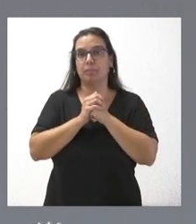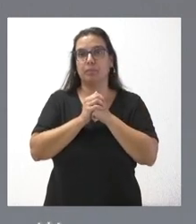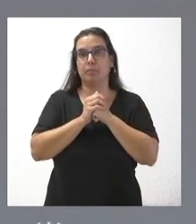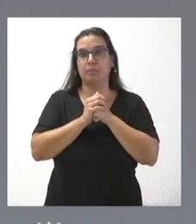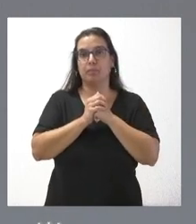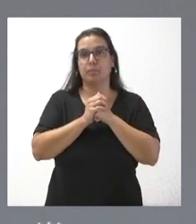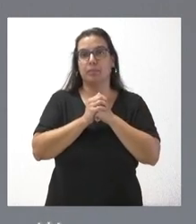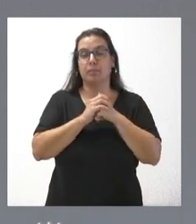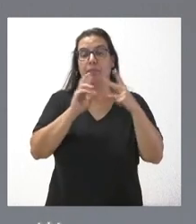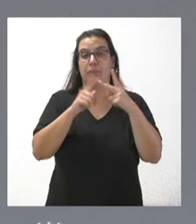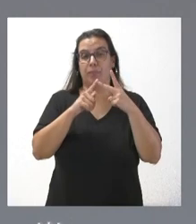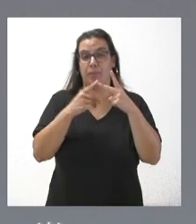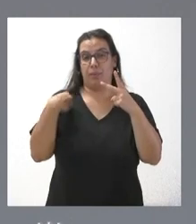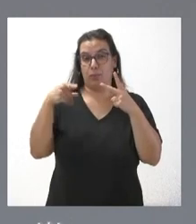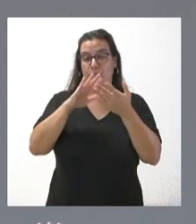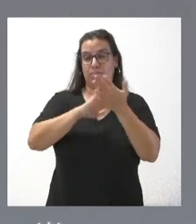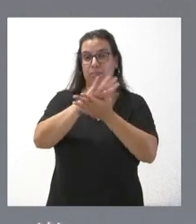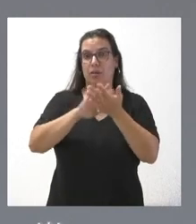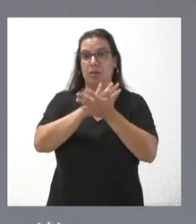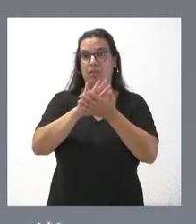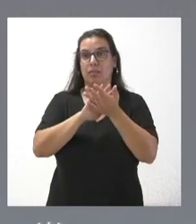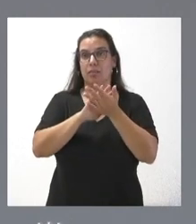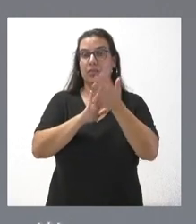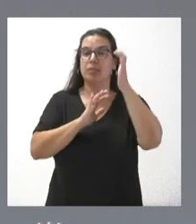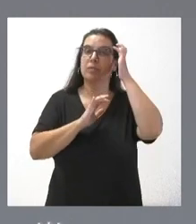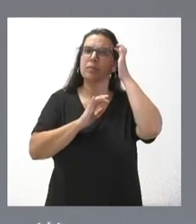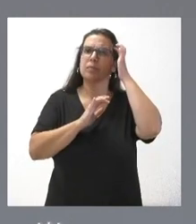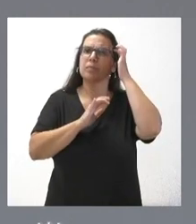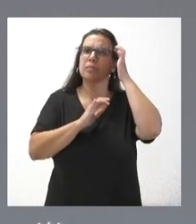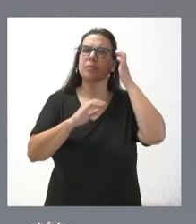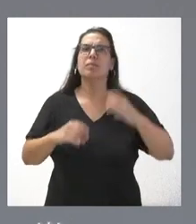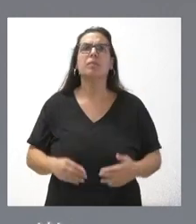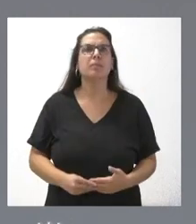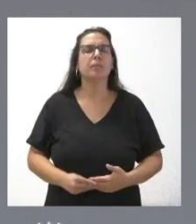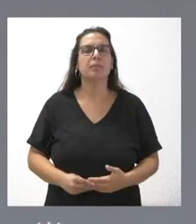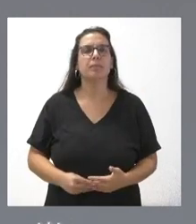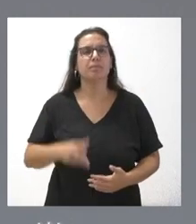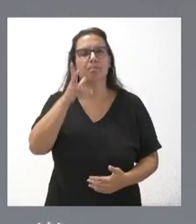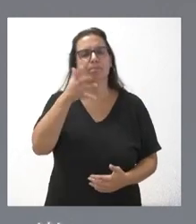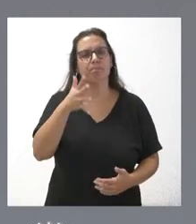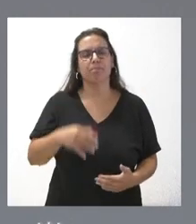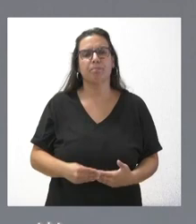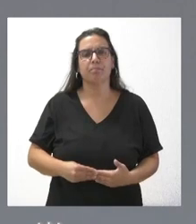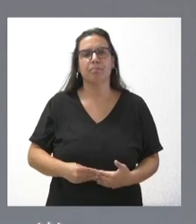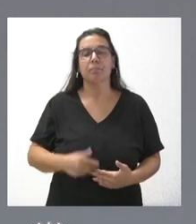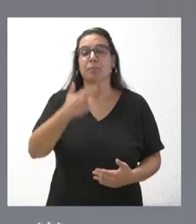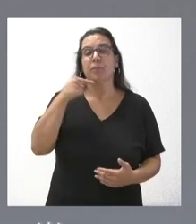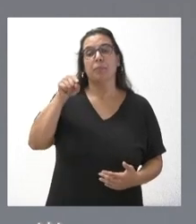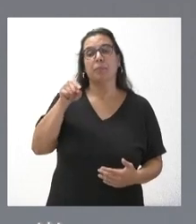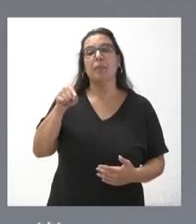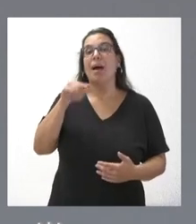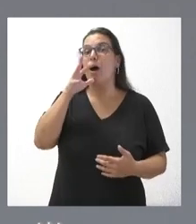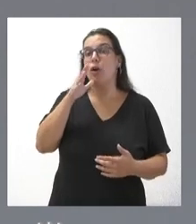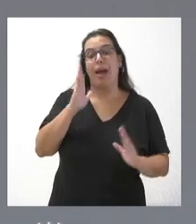a la otra construcción que usted se ha referido, está en fase de estudio. Es decir, están haciéndose y están recibiéndose los